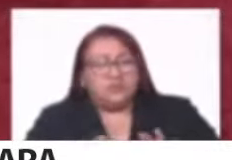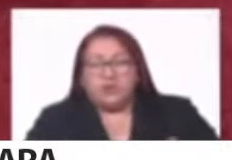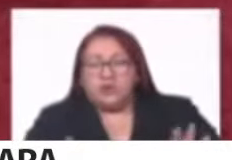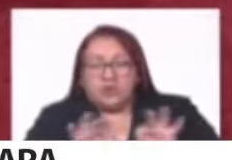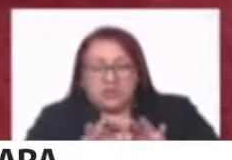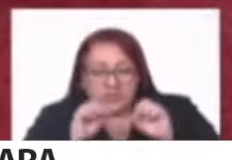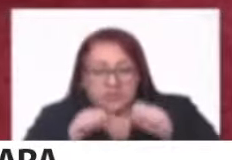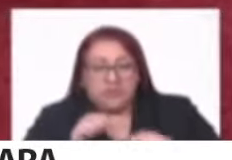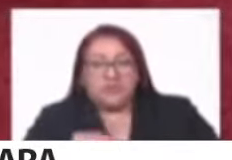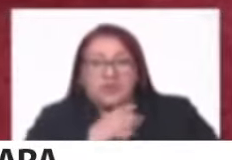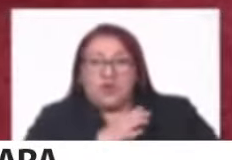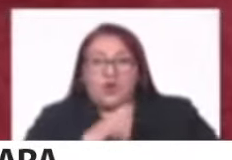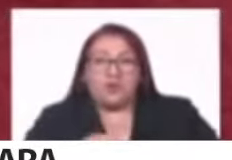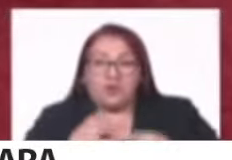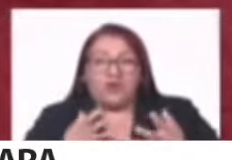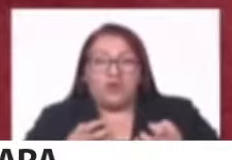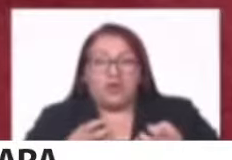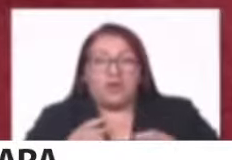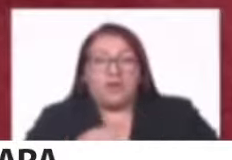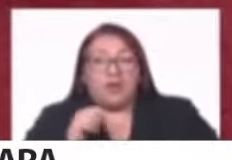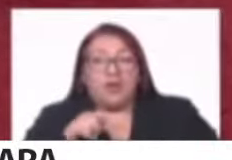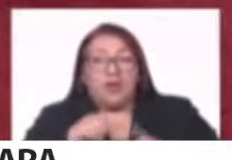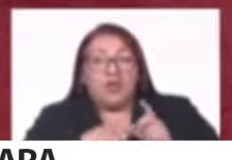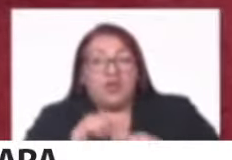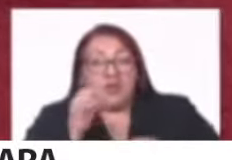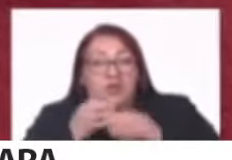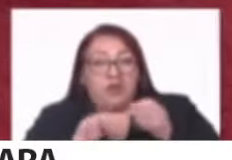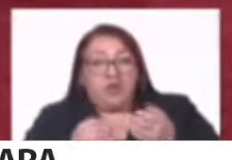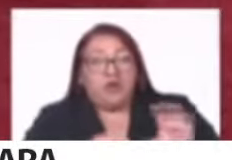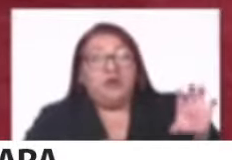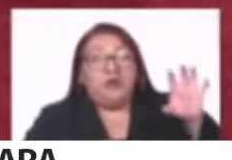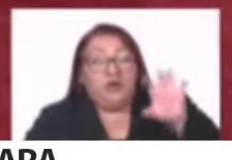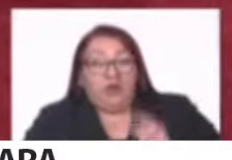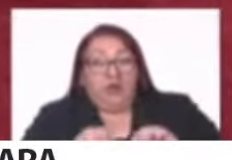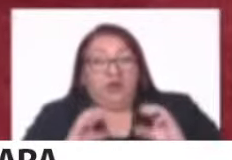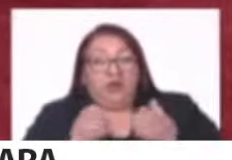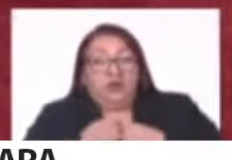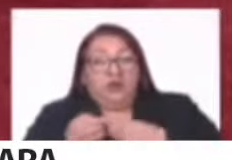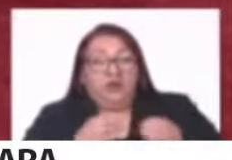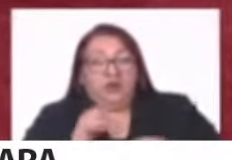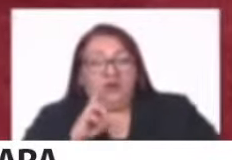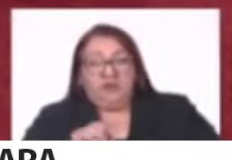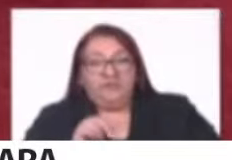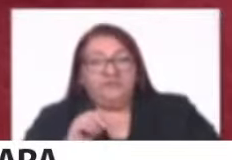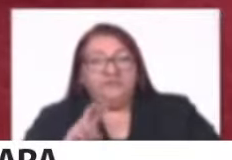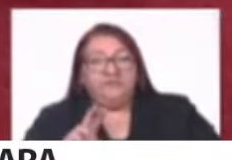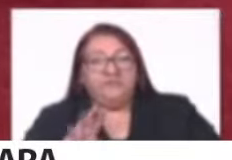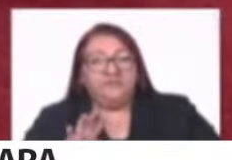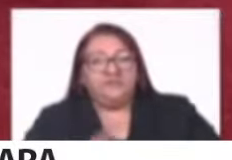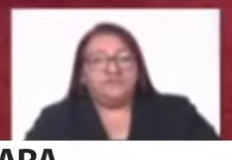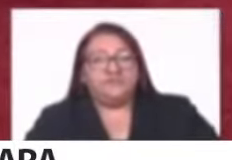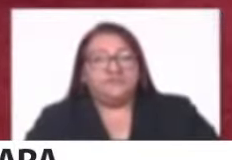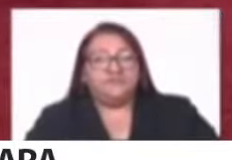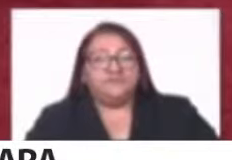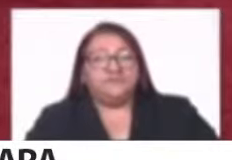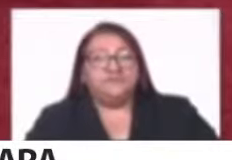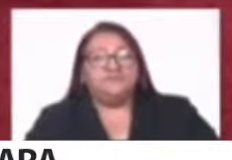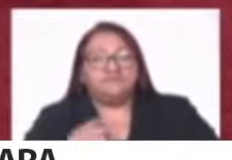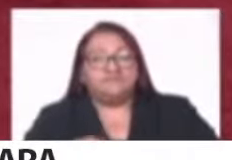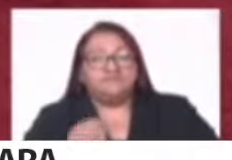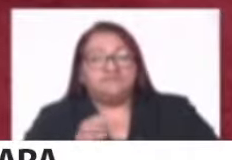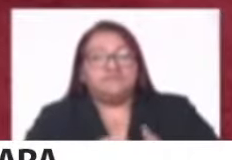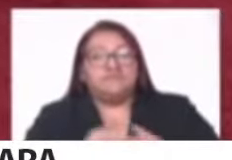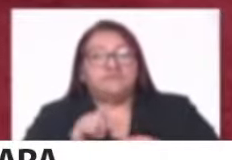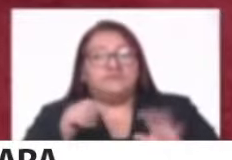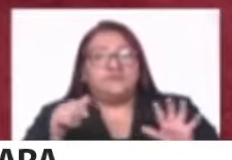prioritarios para este gobierno. Es por ello que el presupuesto que traemos a Congreso de la República del 2024 se destinan recursos por